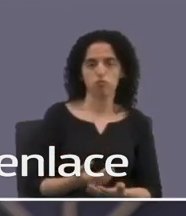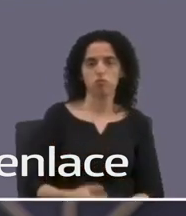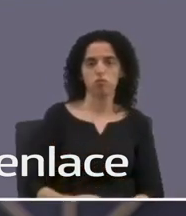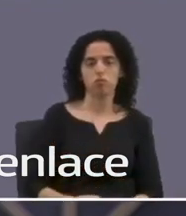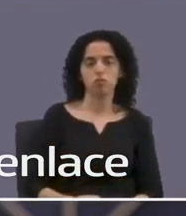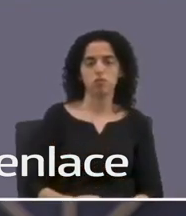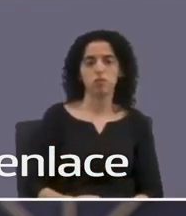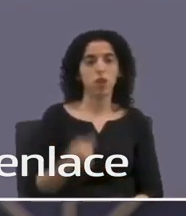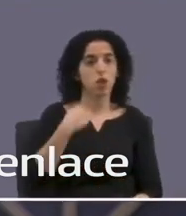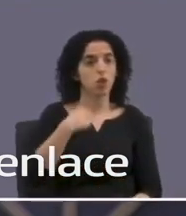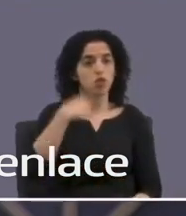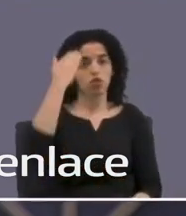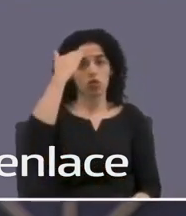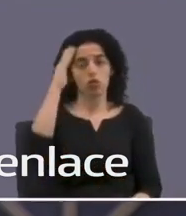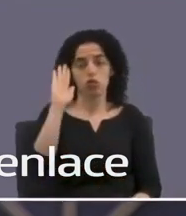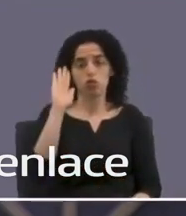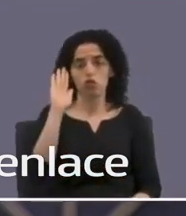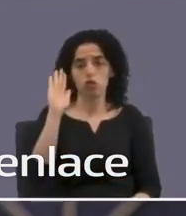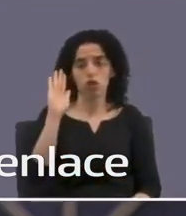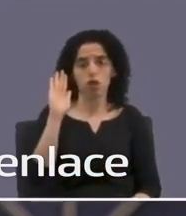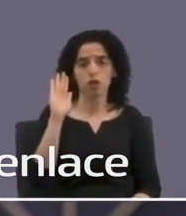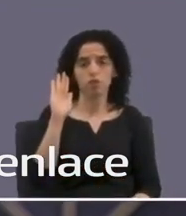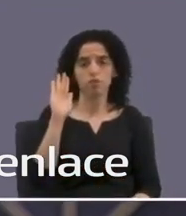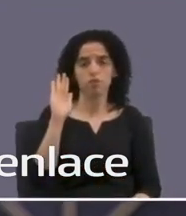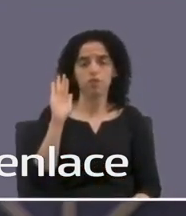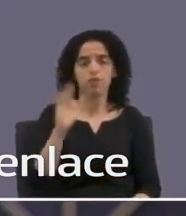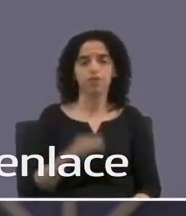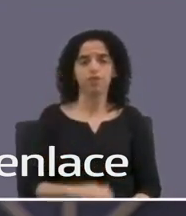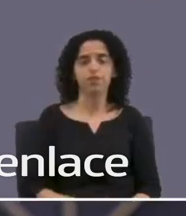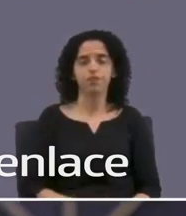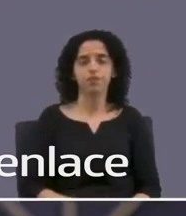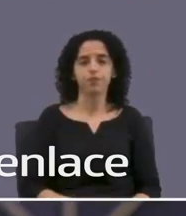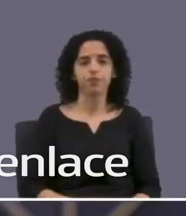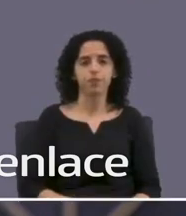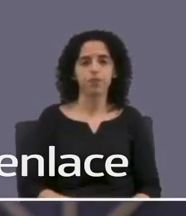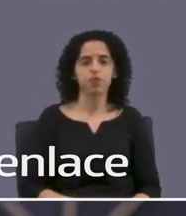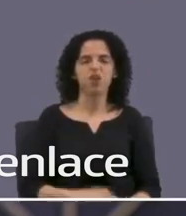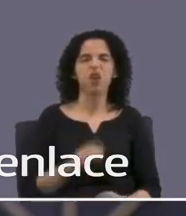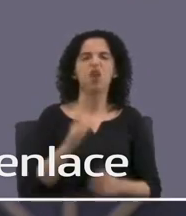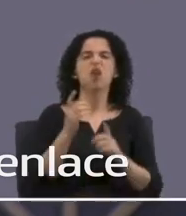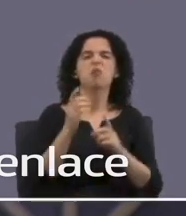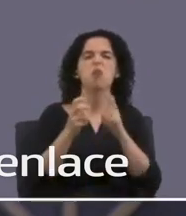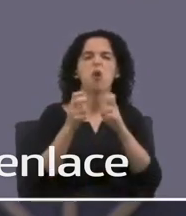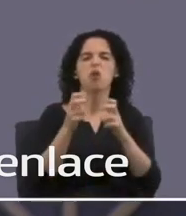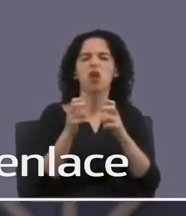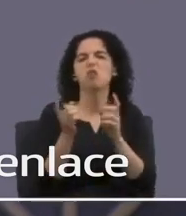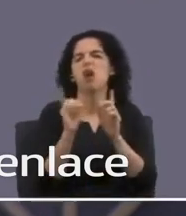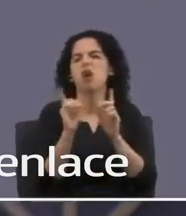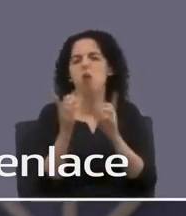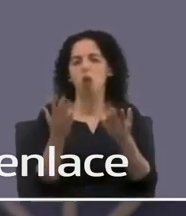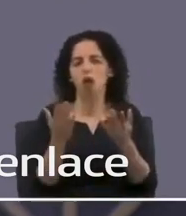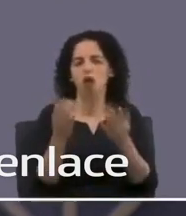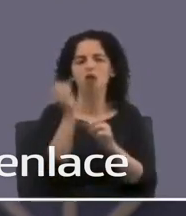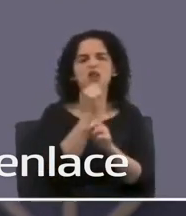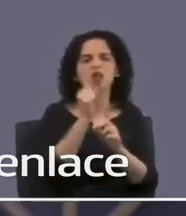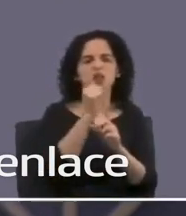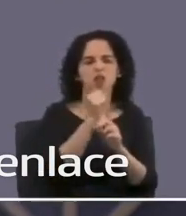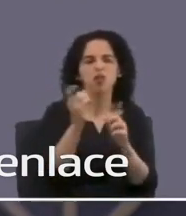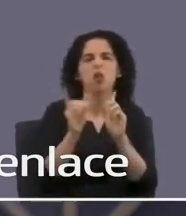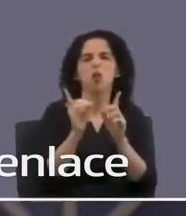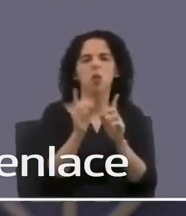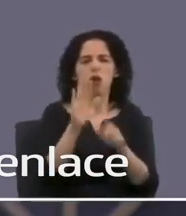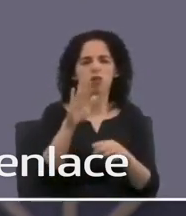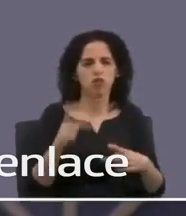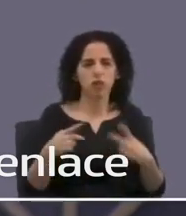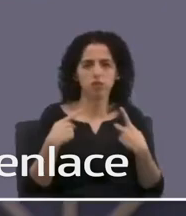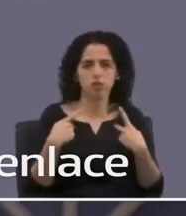regularmente. Yo no sé qué problema, qué situación puedes